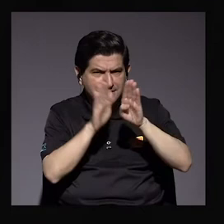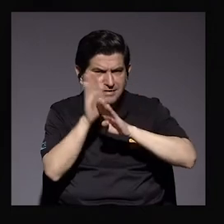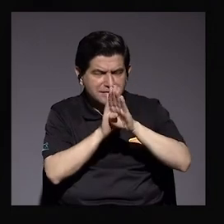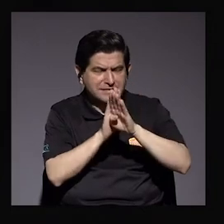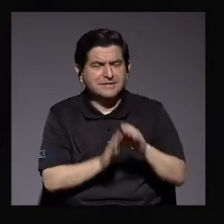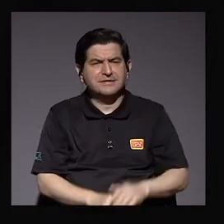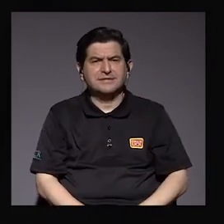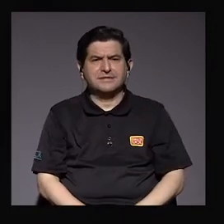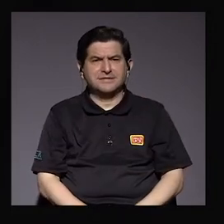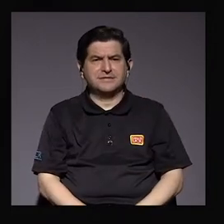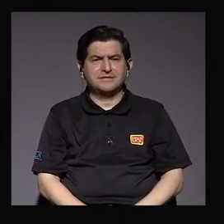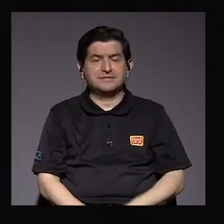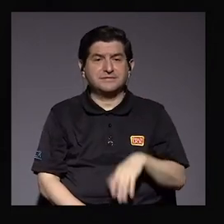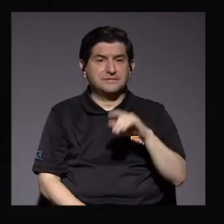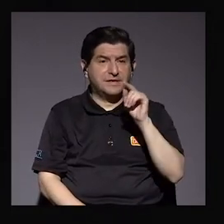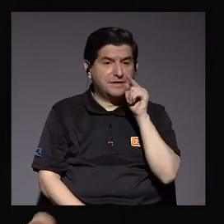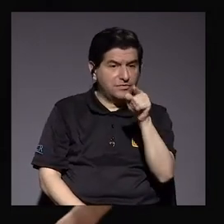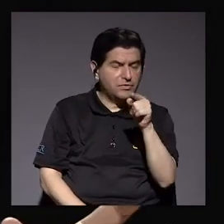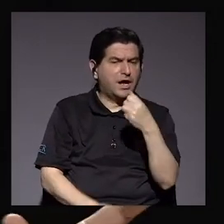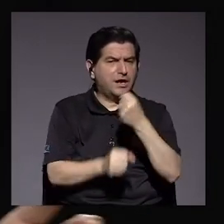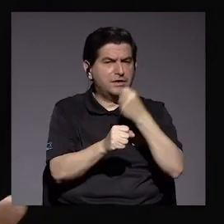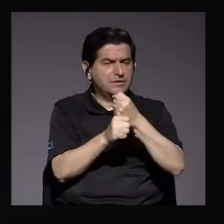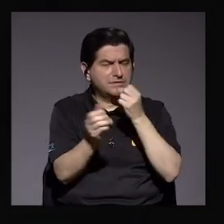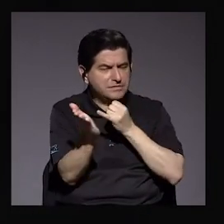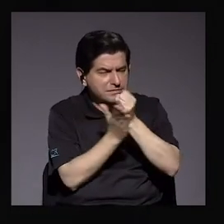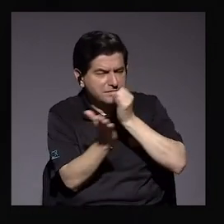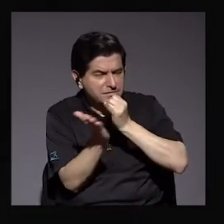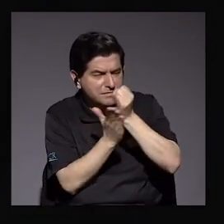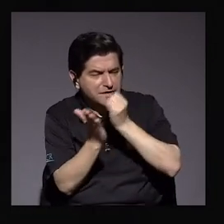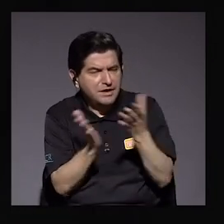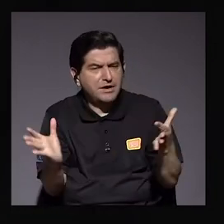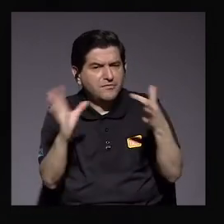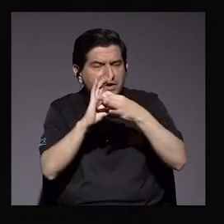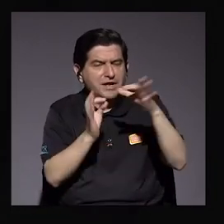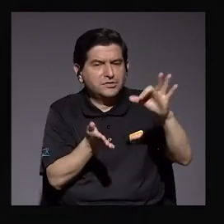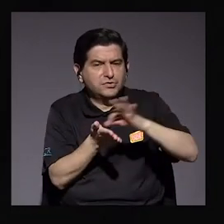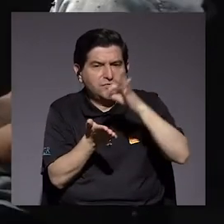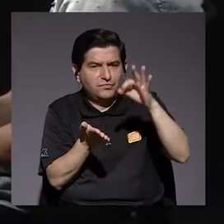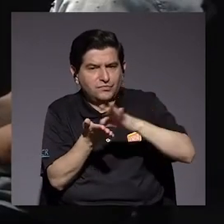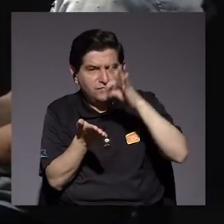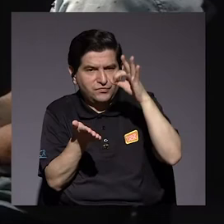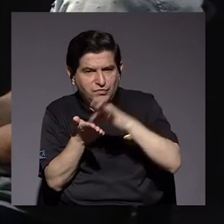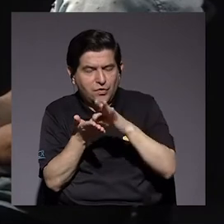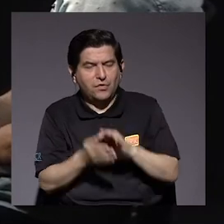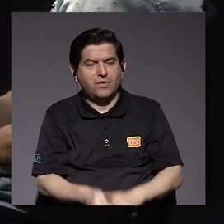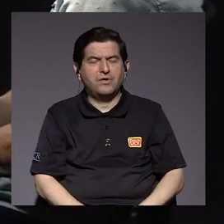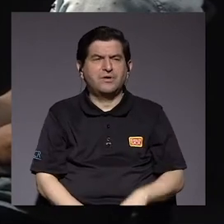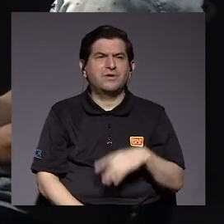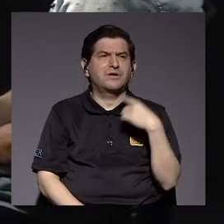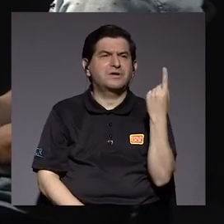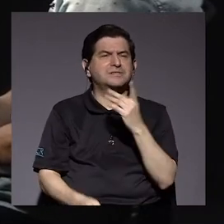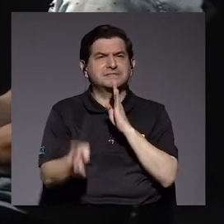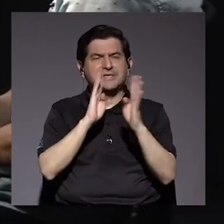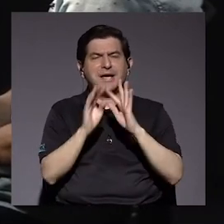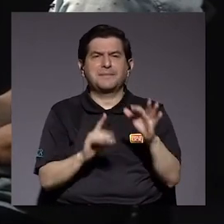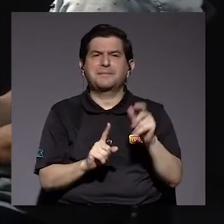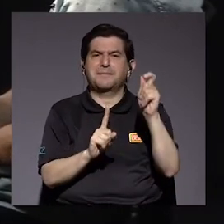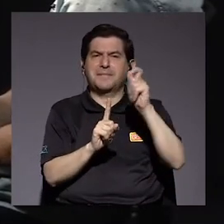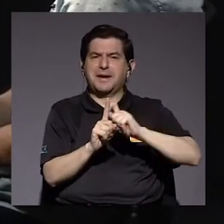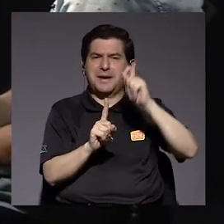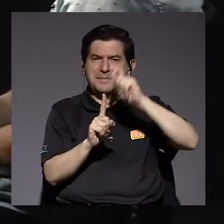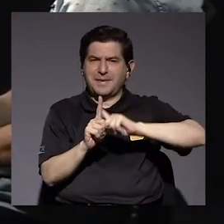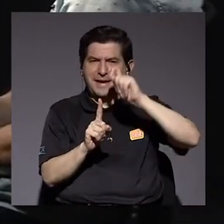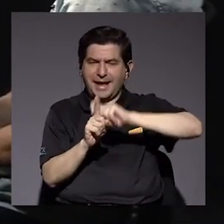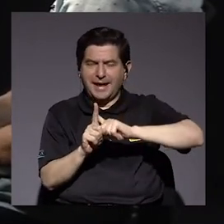con gran potencia un esfuerzo investigativo alrededor de los frijoles. Siempre se habla de banano,